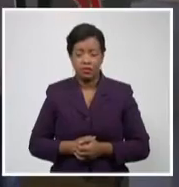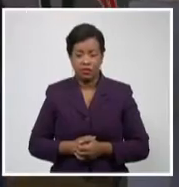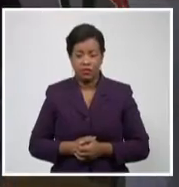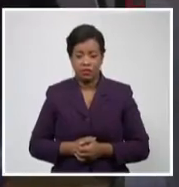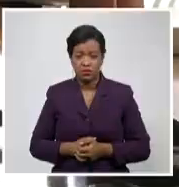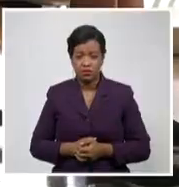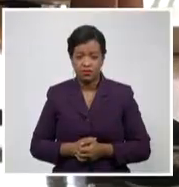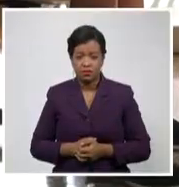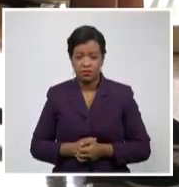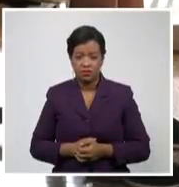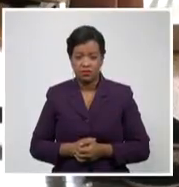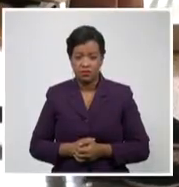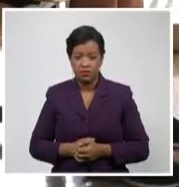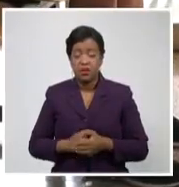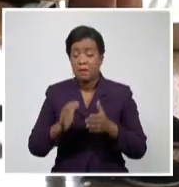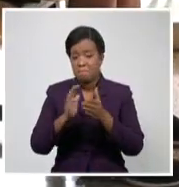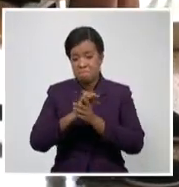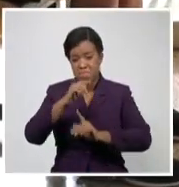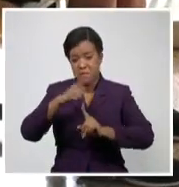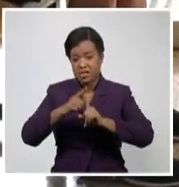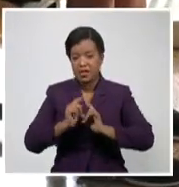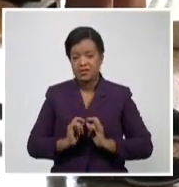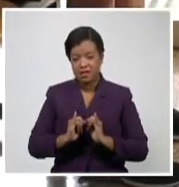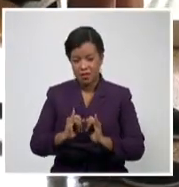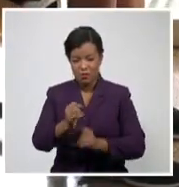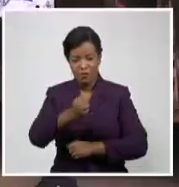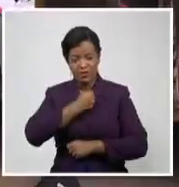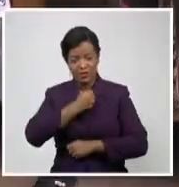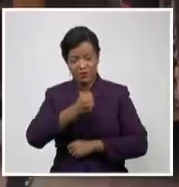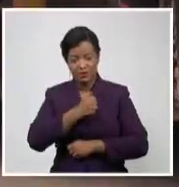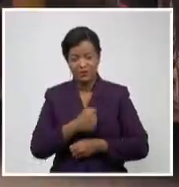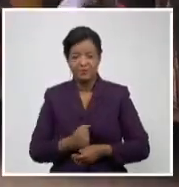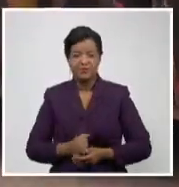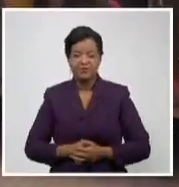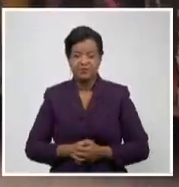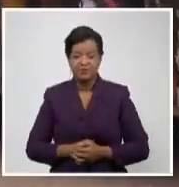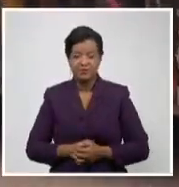COVID-19. En Matanzas, Alexei McIntosh León, Sistema Informativo de la Televisión Cubana.